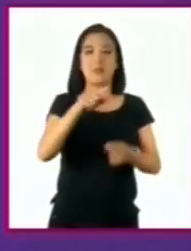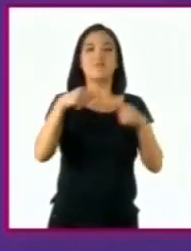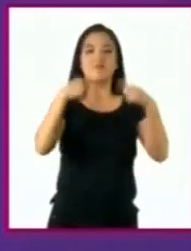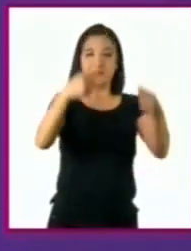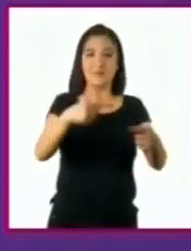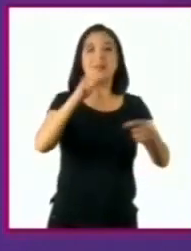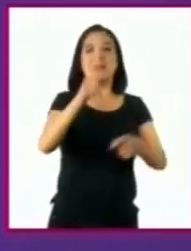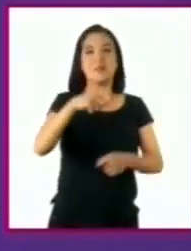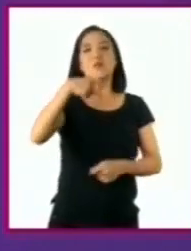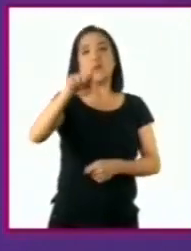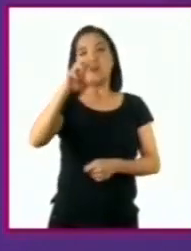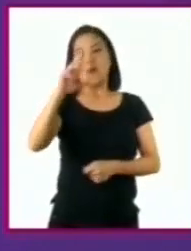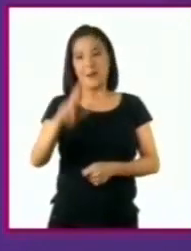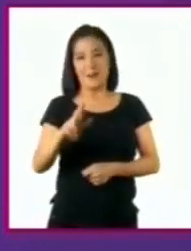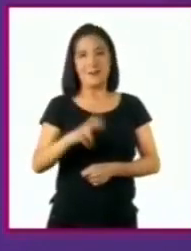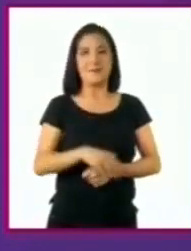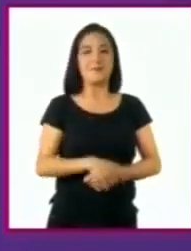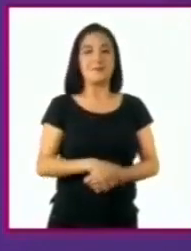QR.